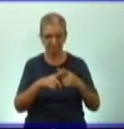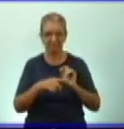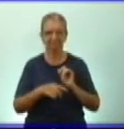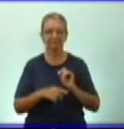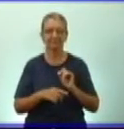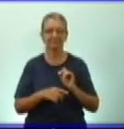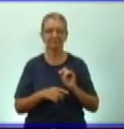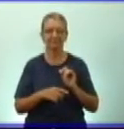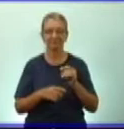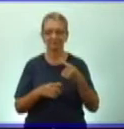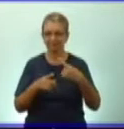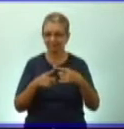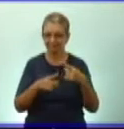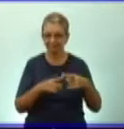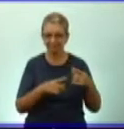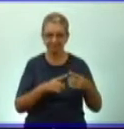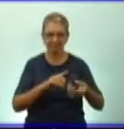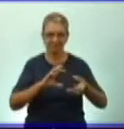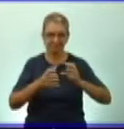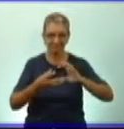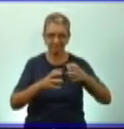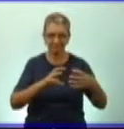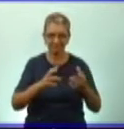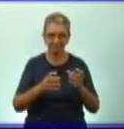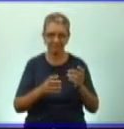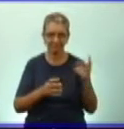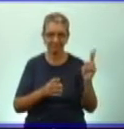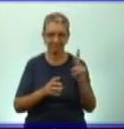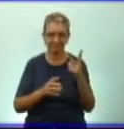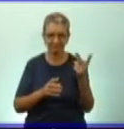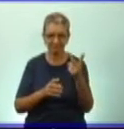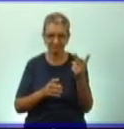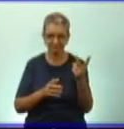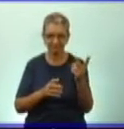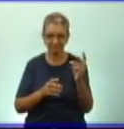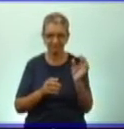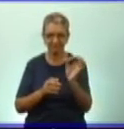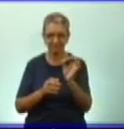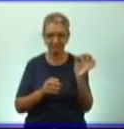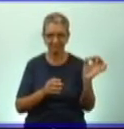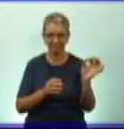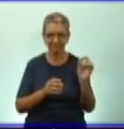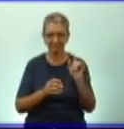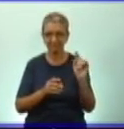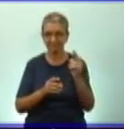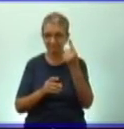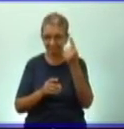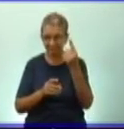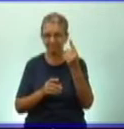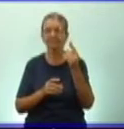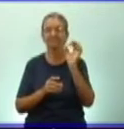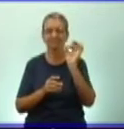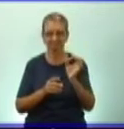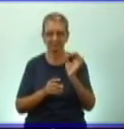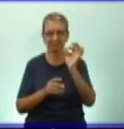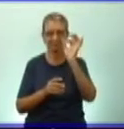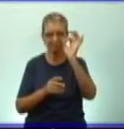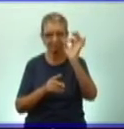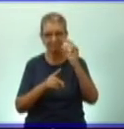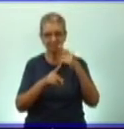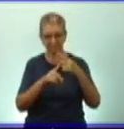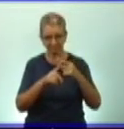conocen, son sustancias compuestas binarias, es decir, formadas por dos elementos, donde uno de los elementos siempre es el elemento